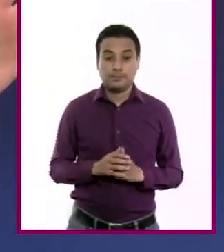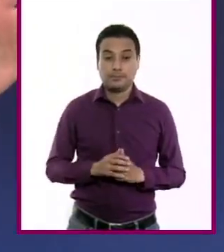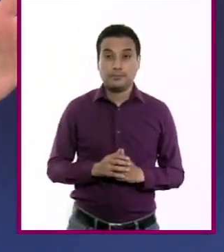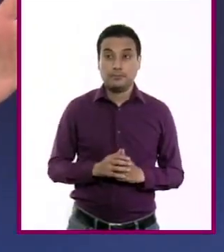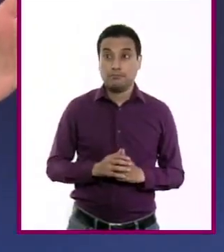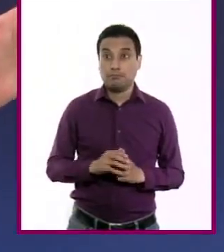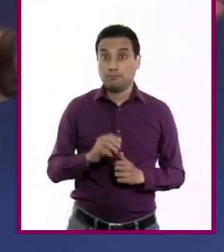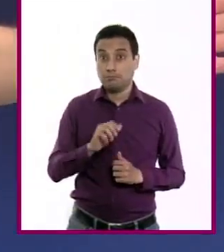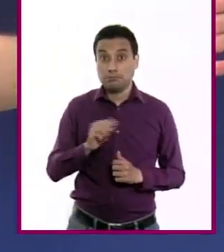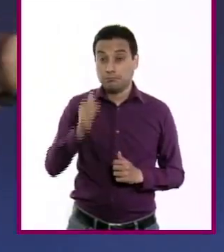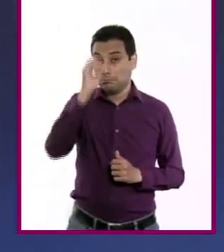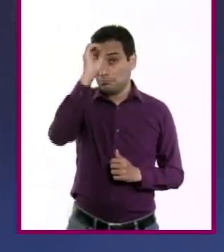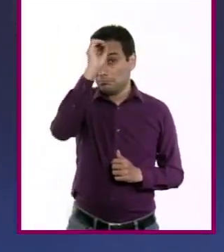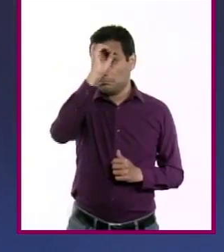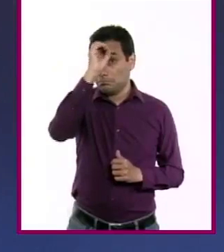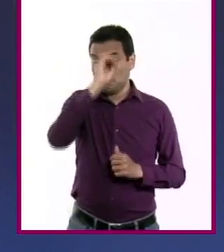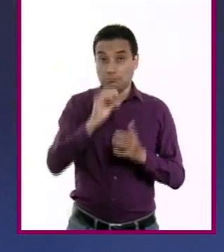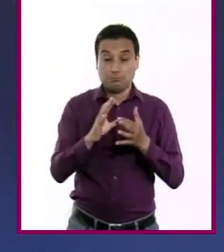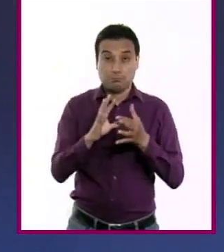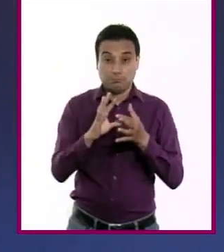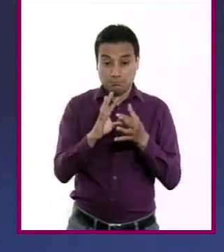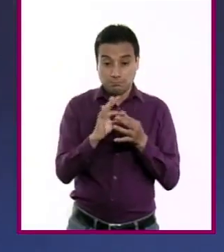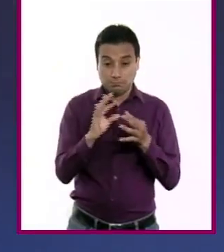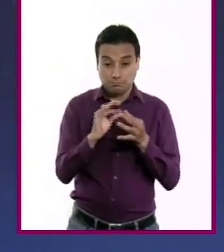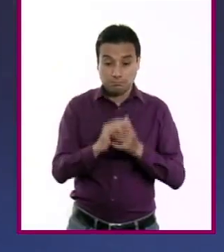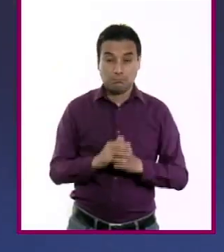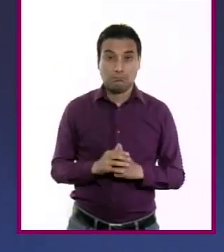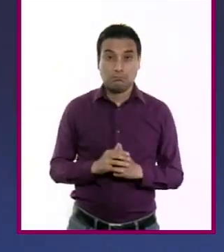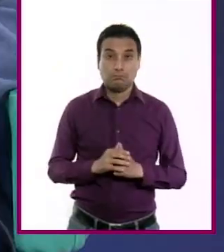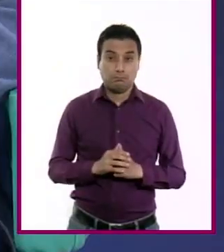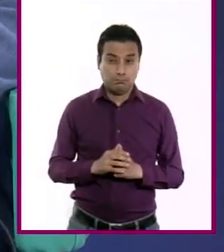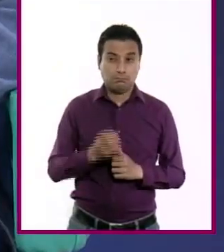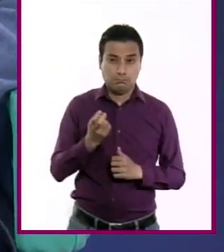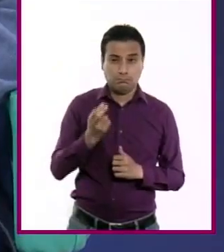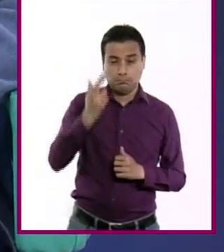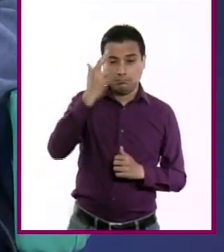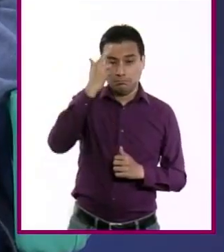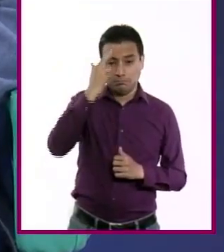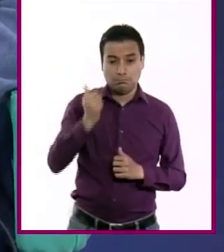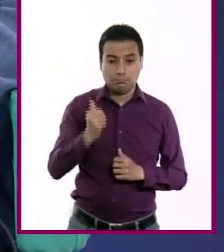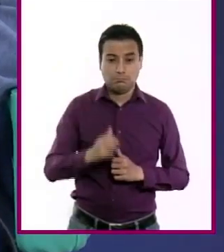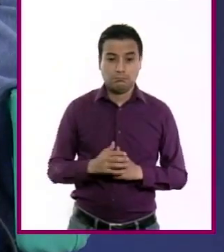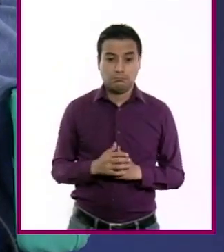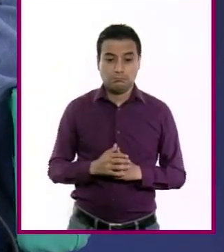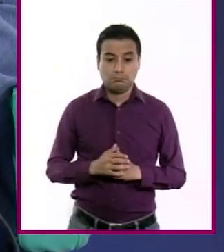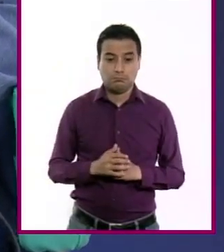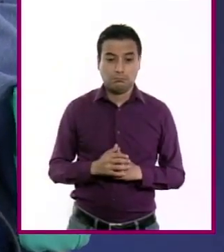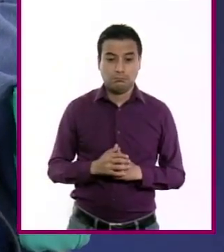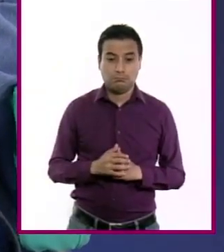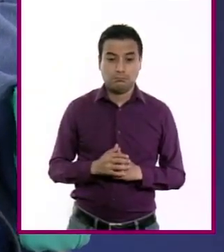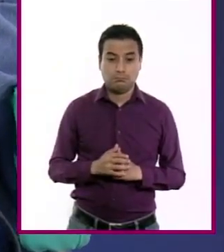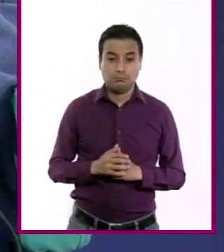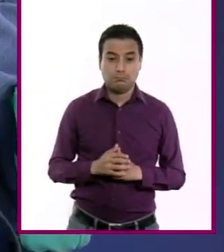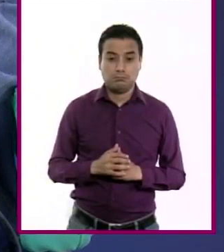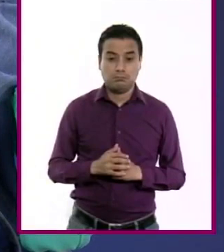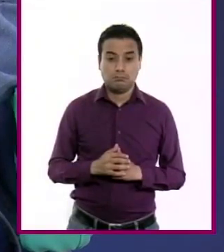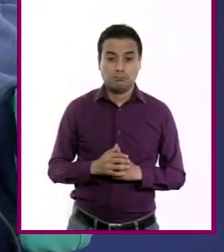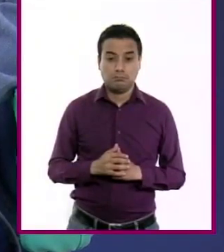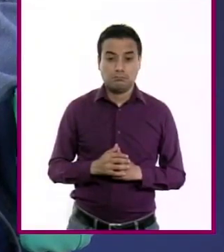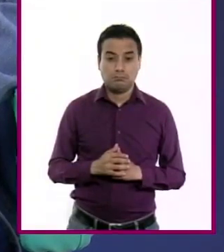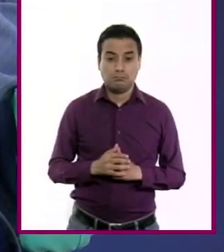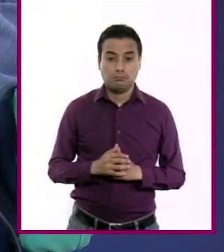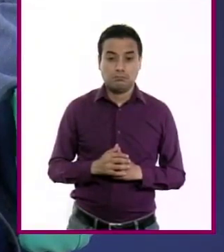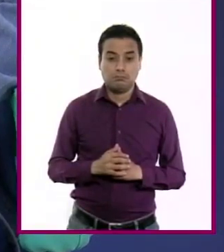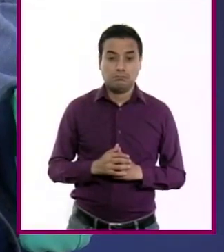quiere decir algo distinto? No, pues realmente en esencia sí sería como eso es, puede